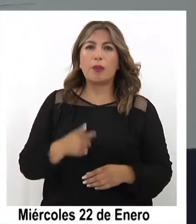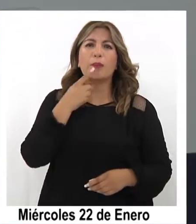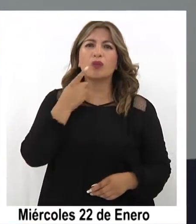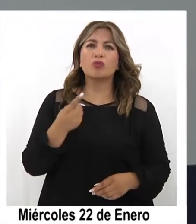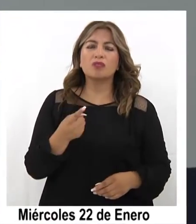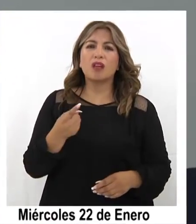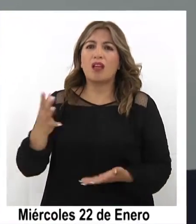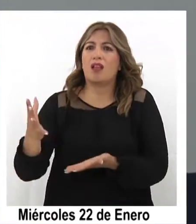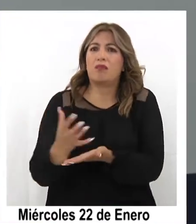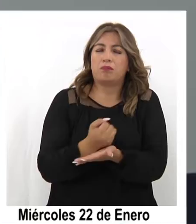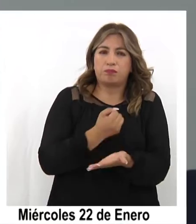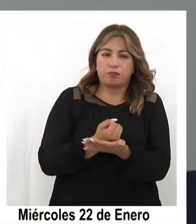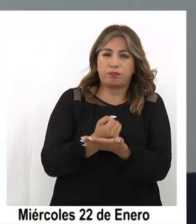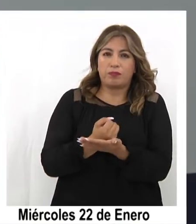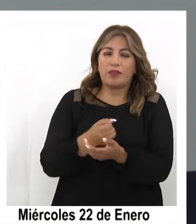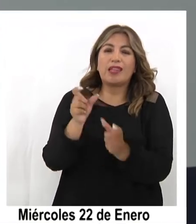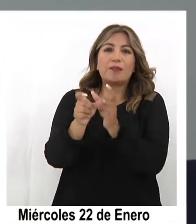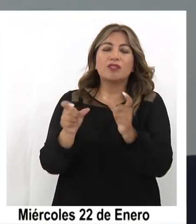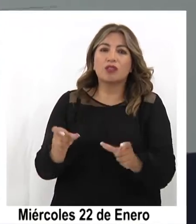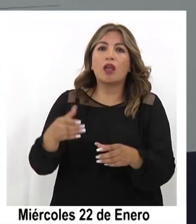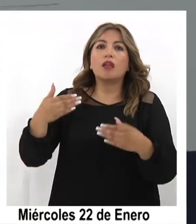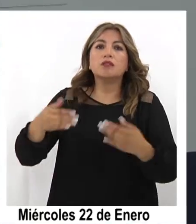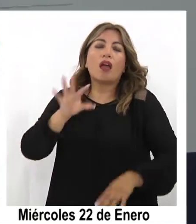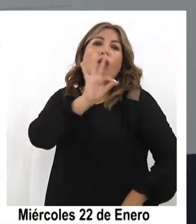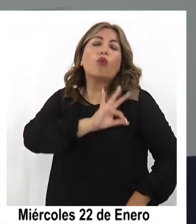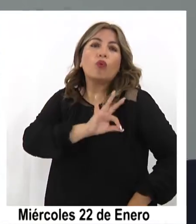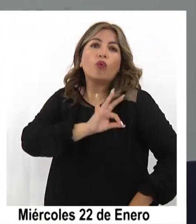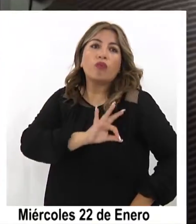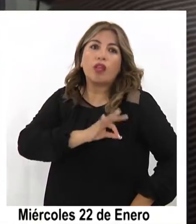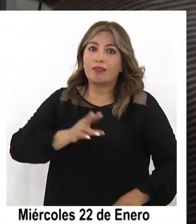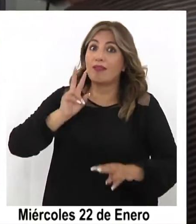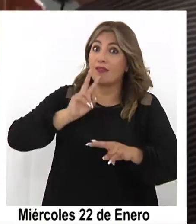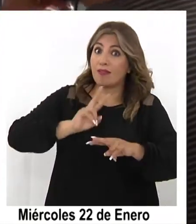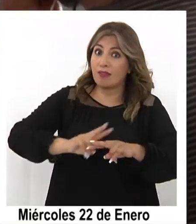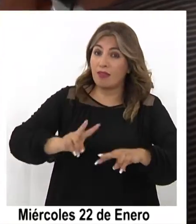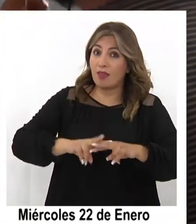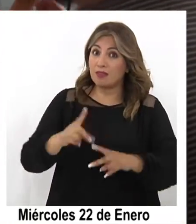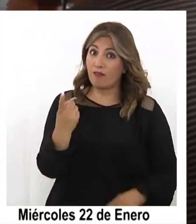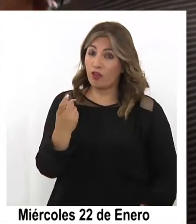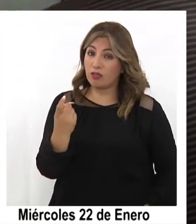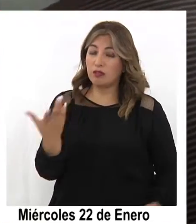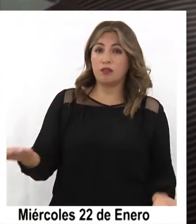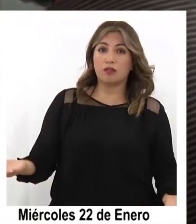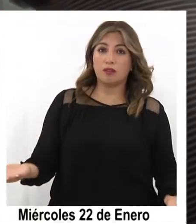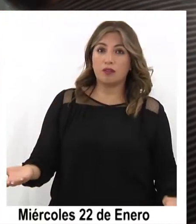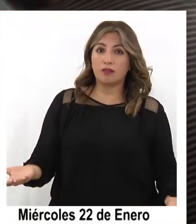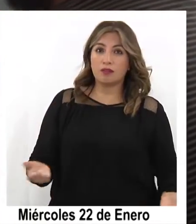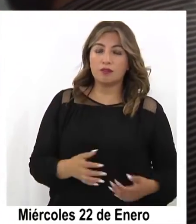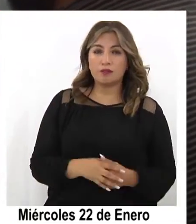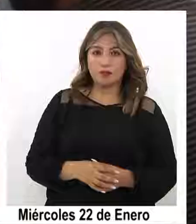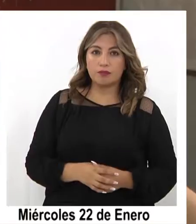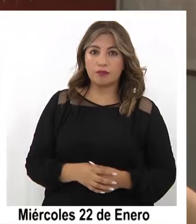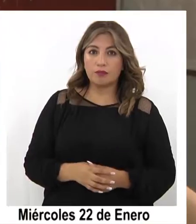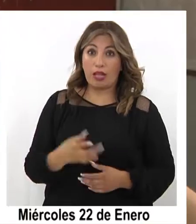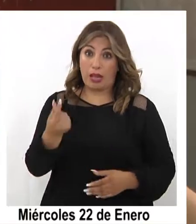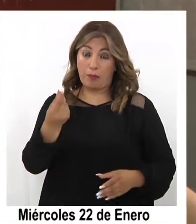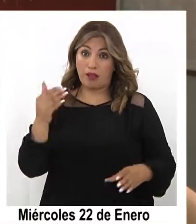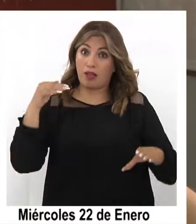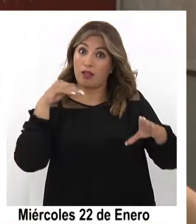no. ¿Qué pasa con las retenciones de las personas que ya están jubiladas y que emiten boletas de honorarios? Ese